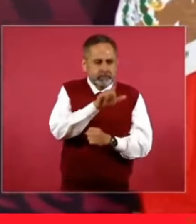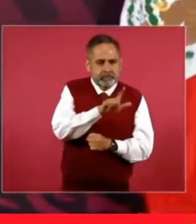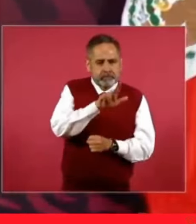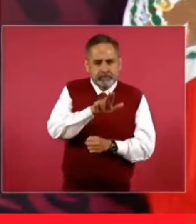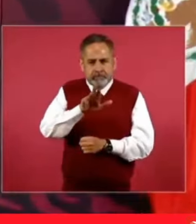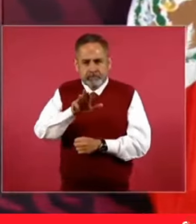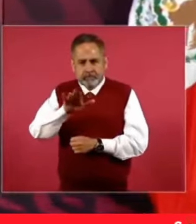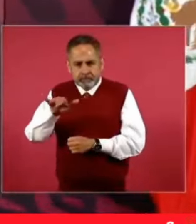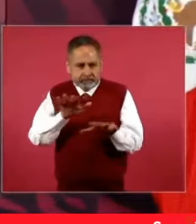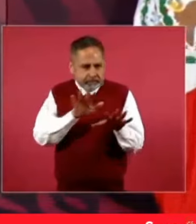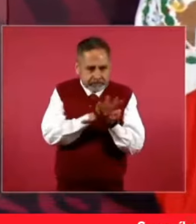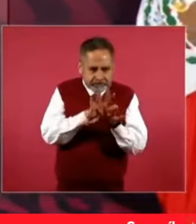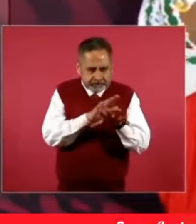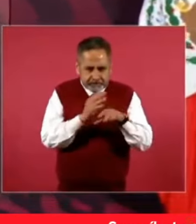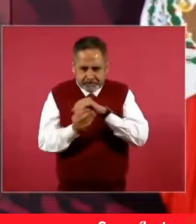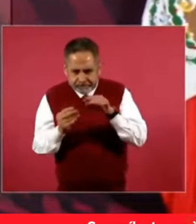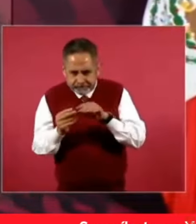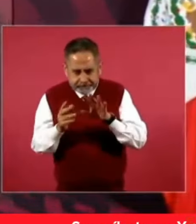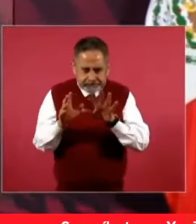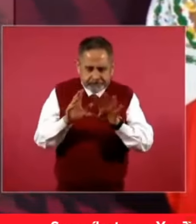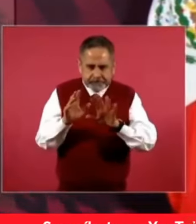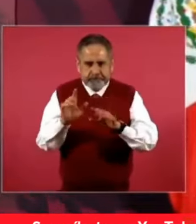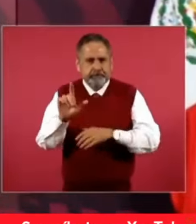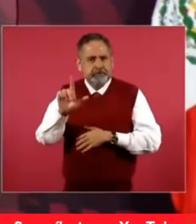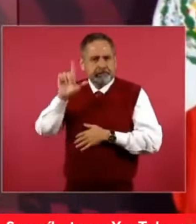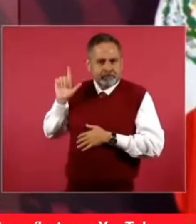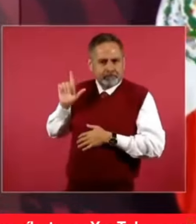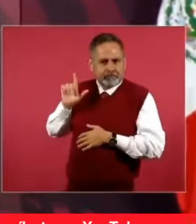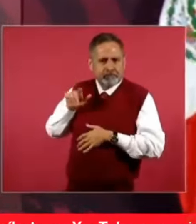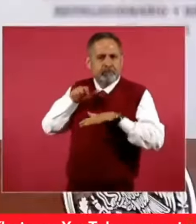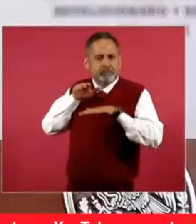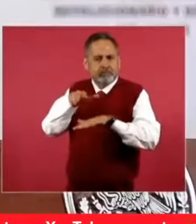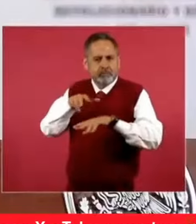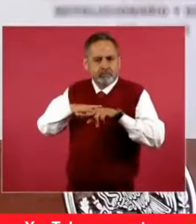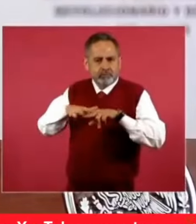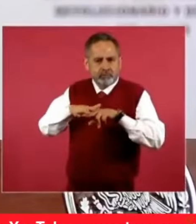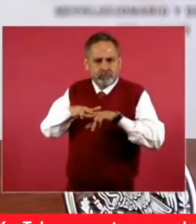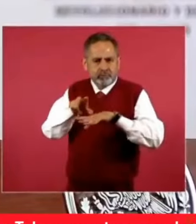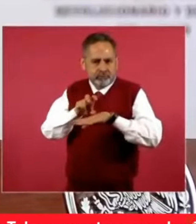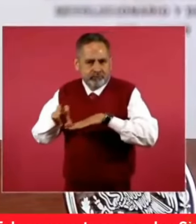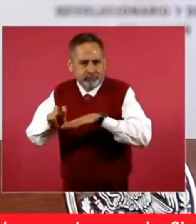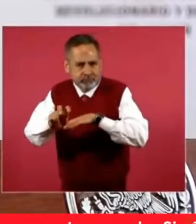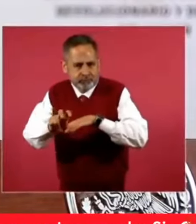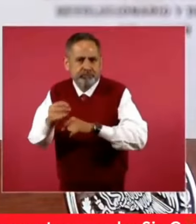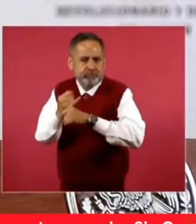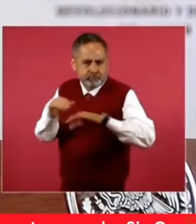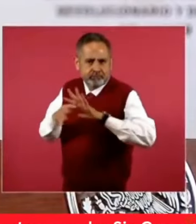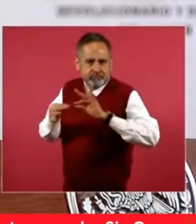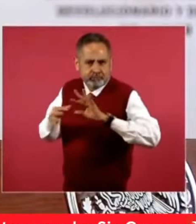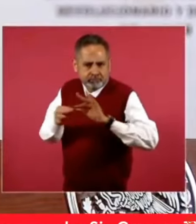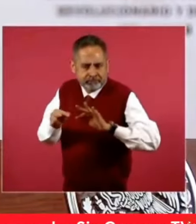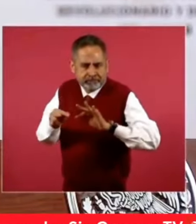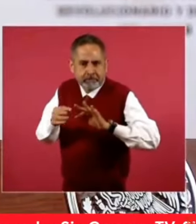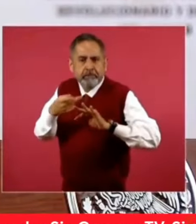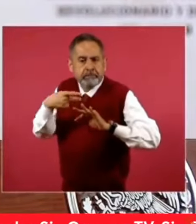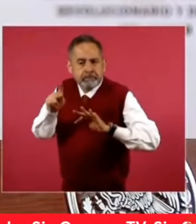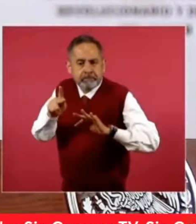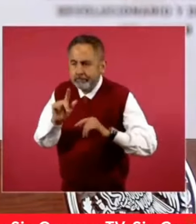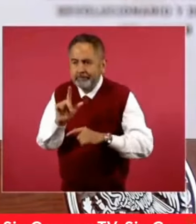los dedicamos a informar sobre el Tren Maya, pero como este lunes fue el homenaje